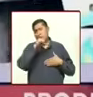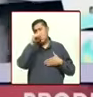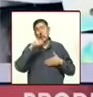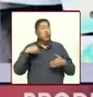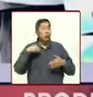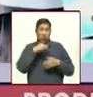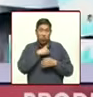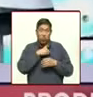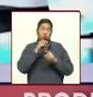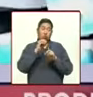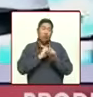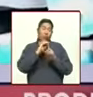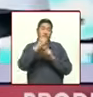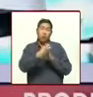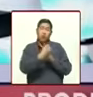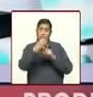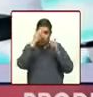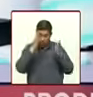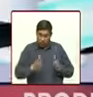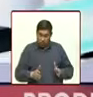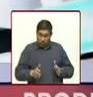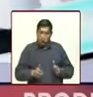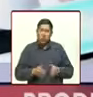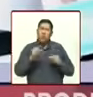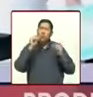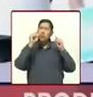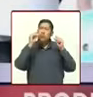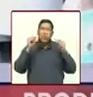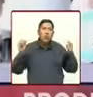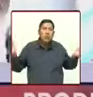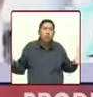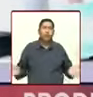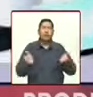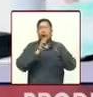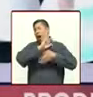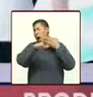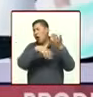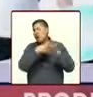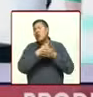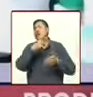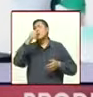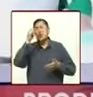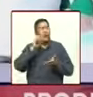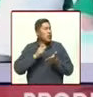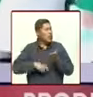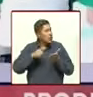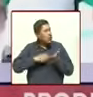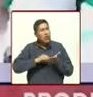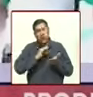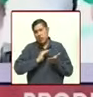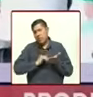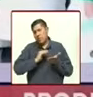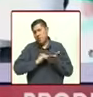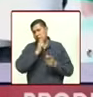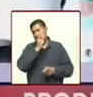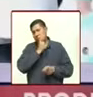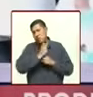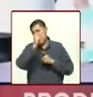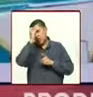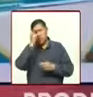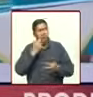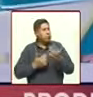de Bananeros está presente acá con un granito de arena para ayudar a todos los necesitados y afectados por